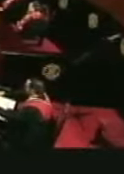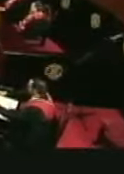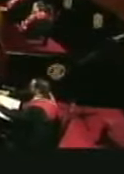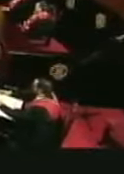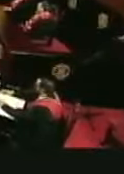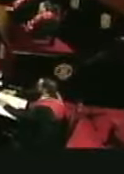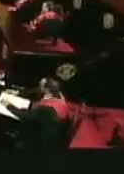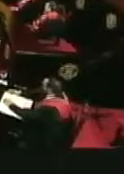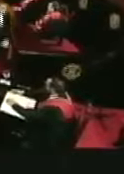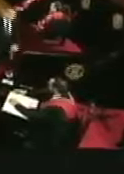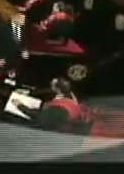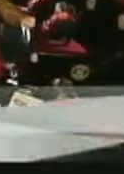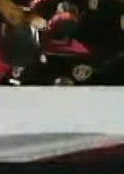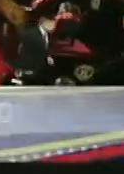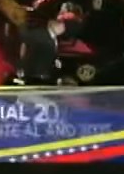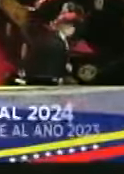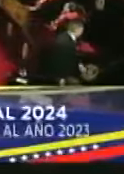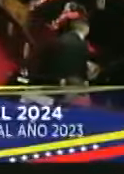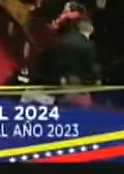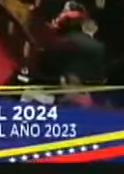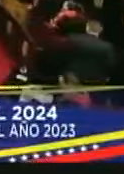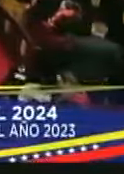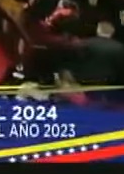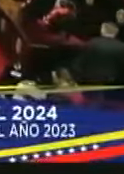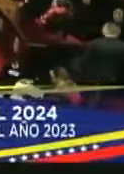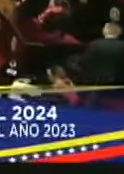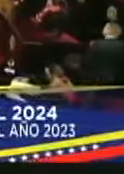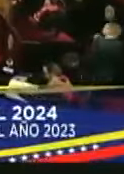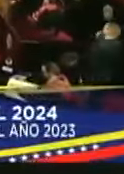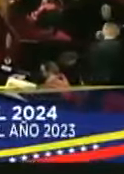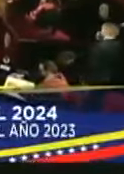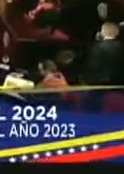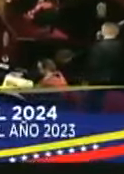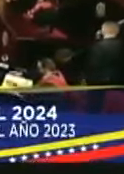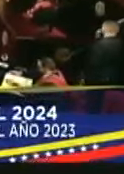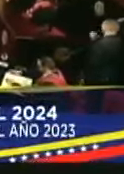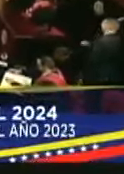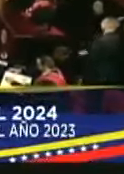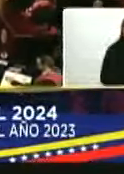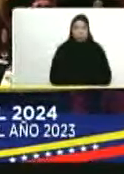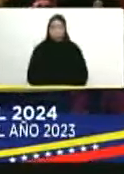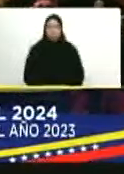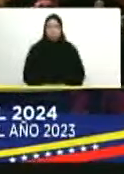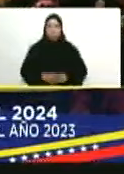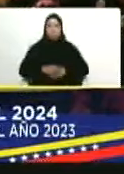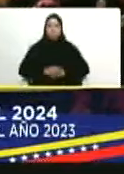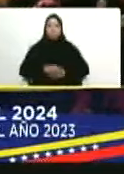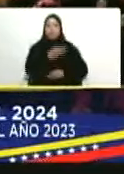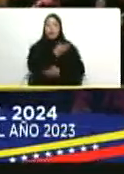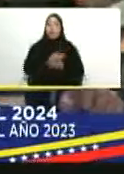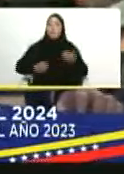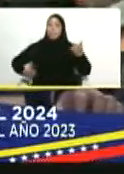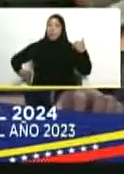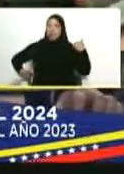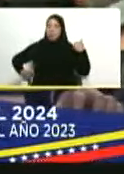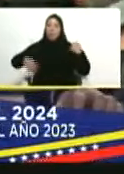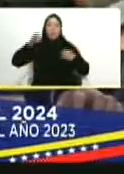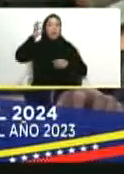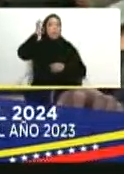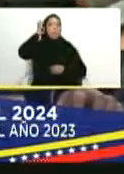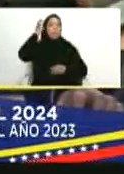Importante recordar que el actual presidente del Tribunal Supremo... Palabras de la presidenta del Tribunal Supremo de